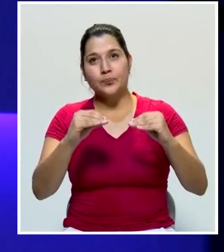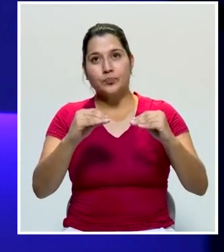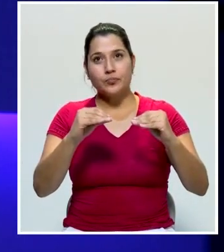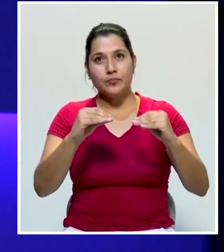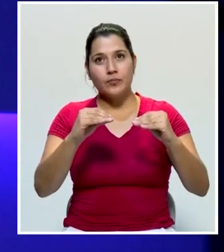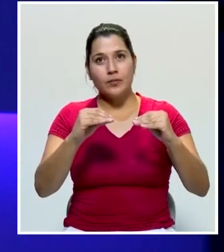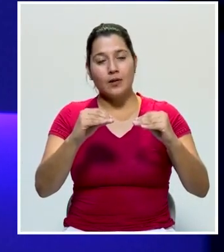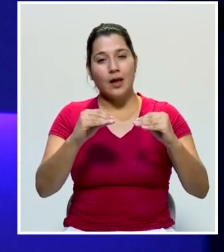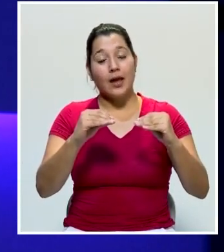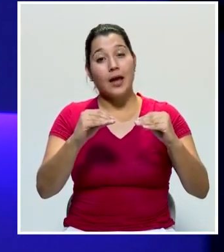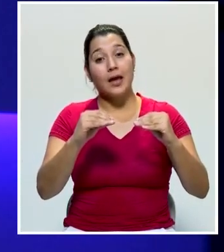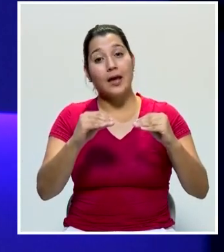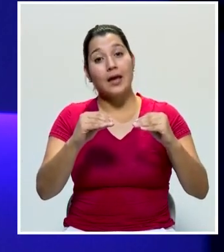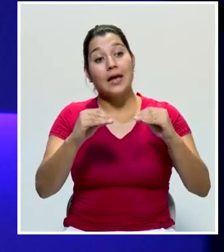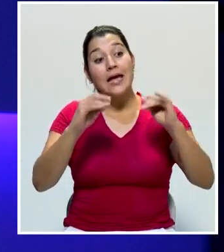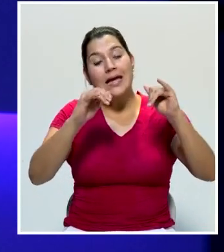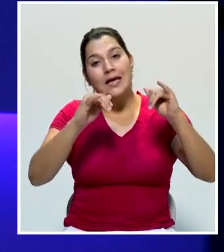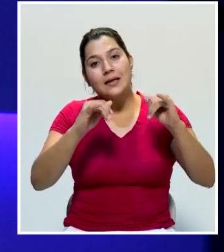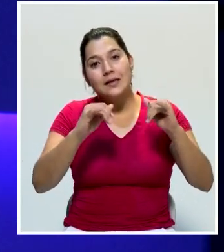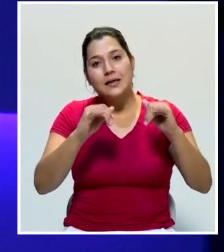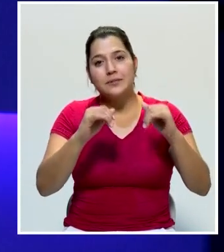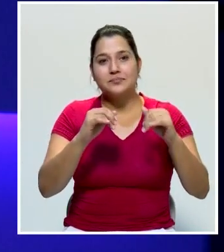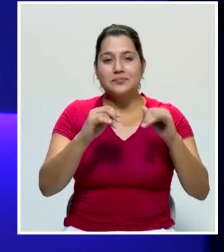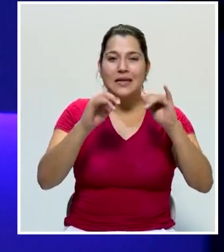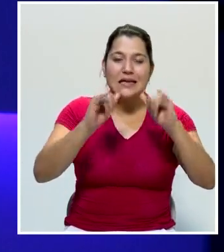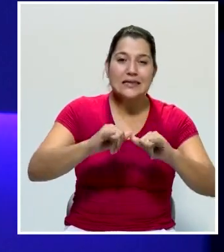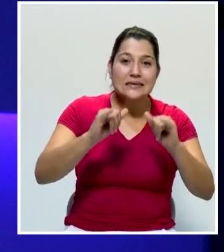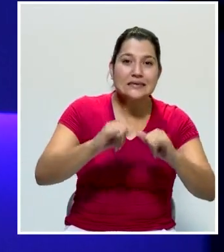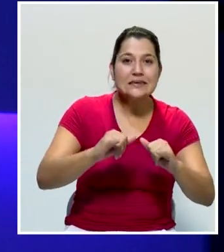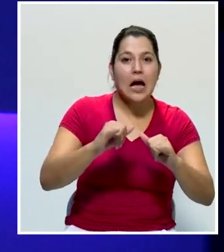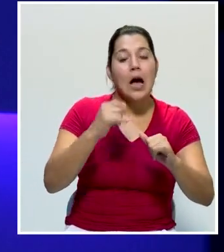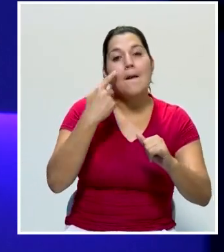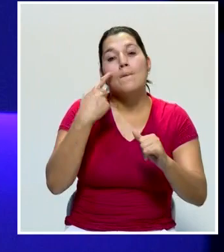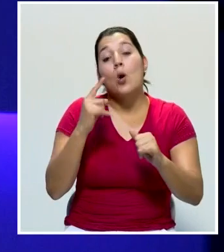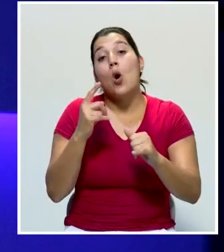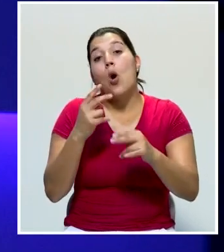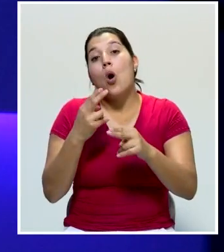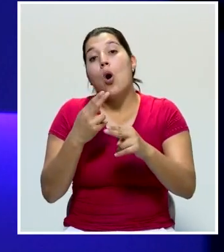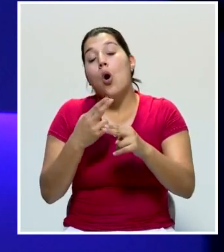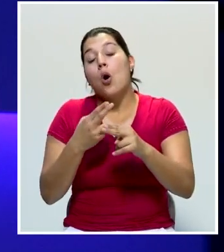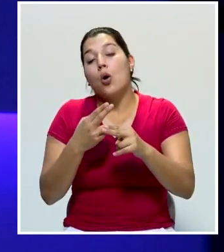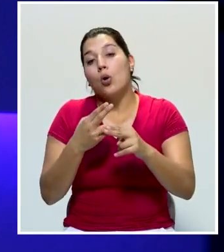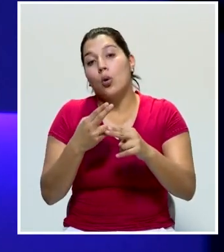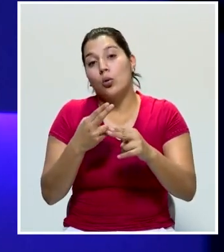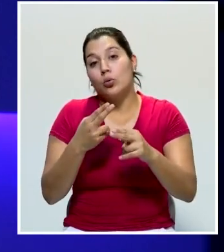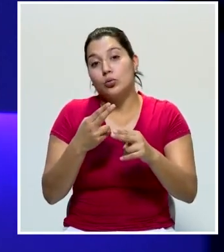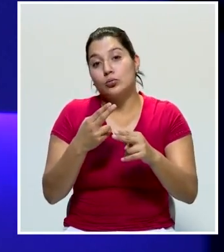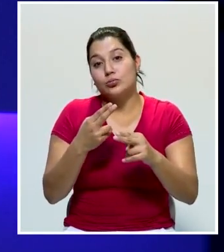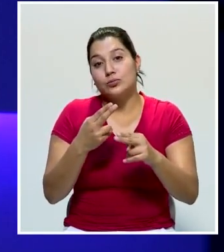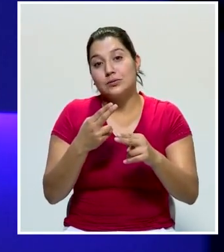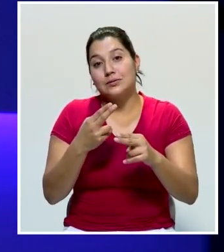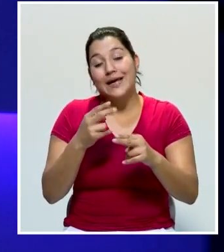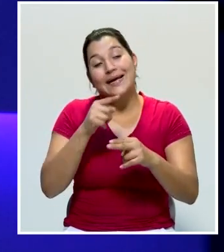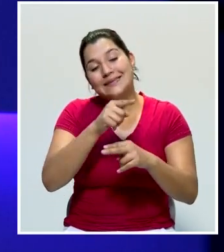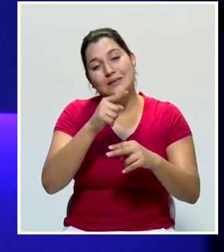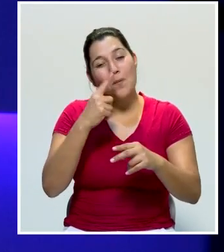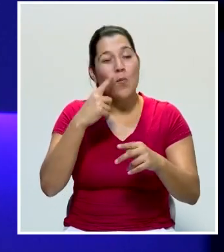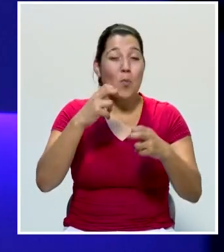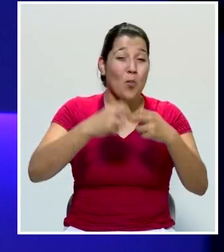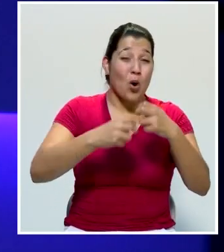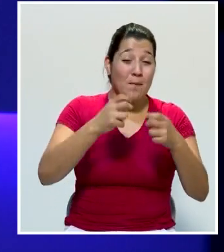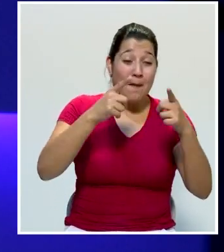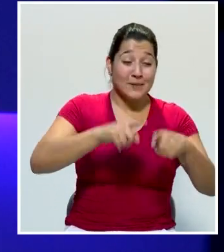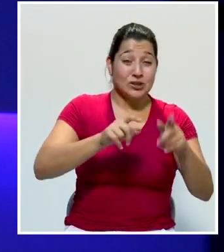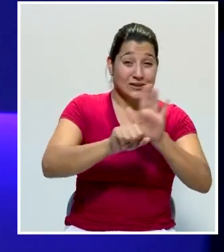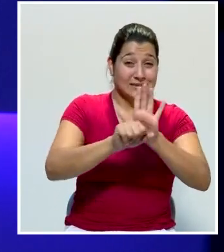las disputas que se dieron de último momento en la Asamblea Legislativa le impidieron estar vía Zoom y